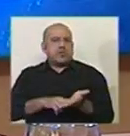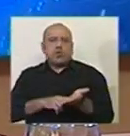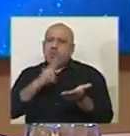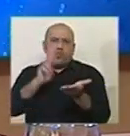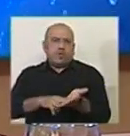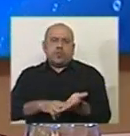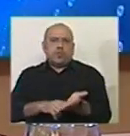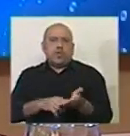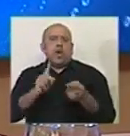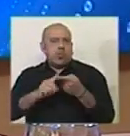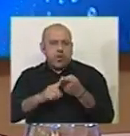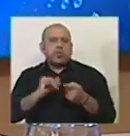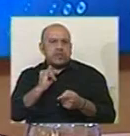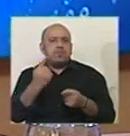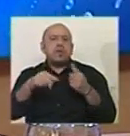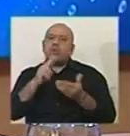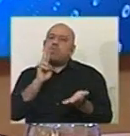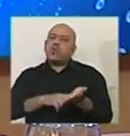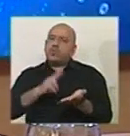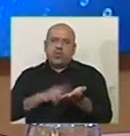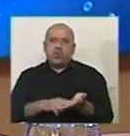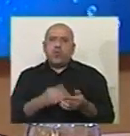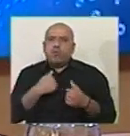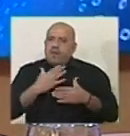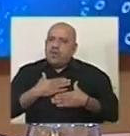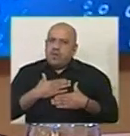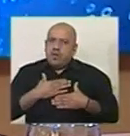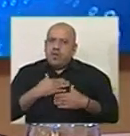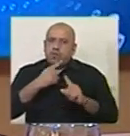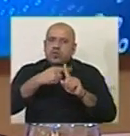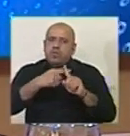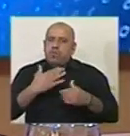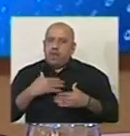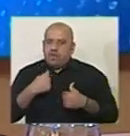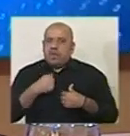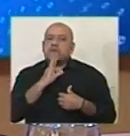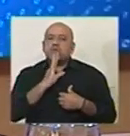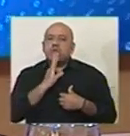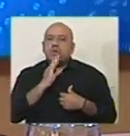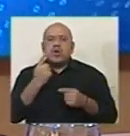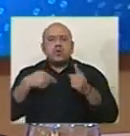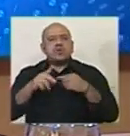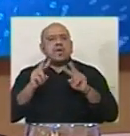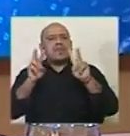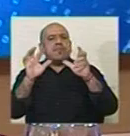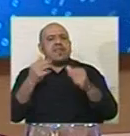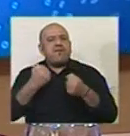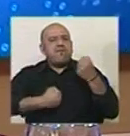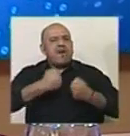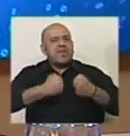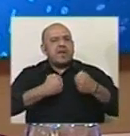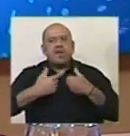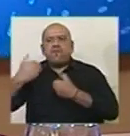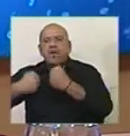concreta de los acuerdos. Entonces ustedes van a ver que la tensión está en cómo recupera el sector industrial que se desplazó hacia la